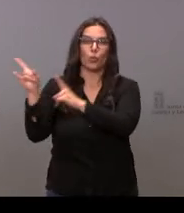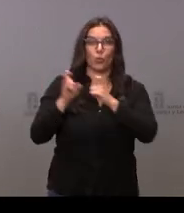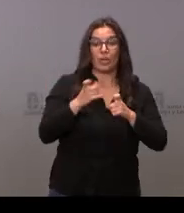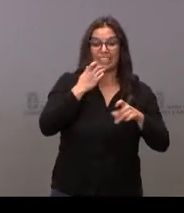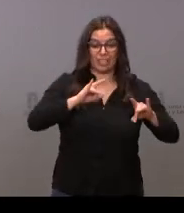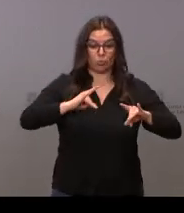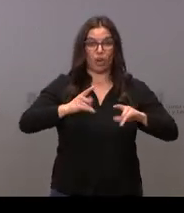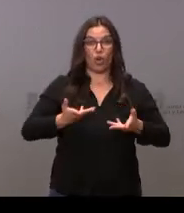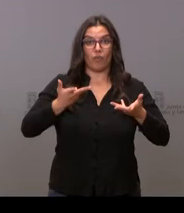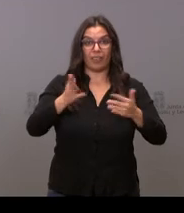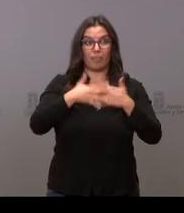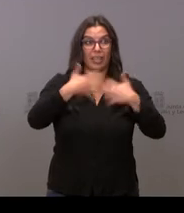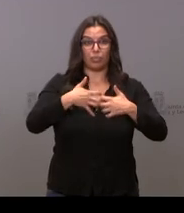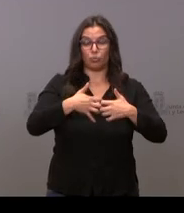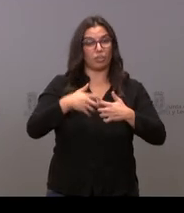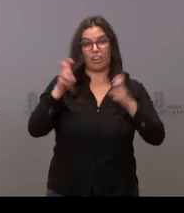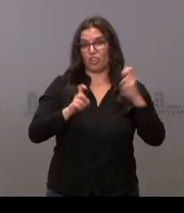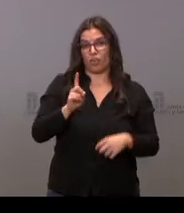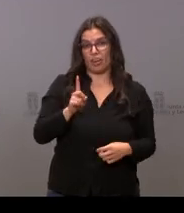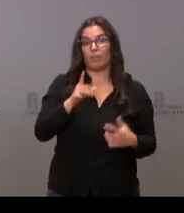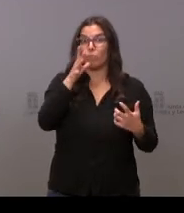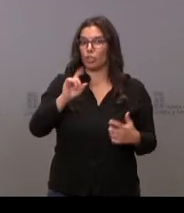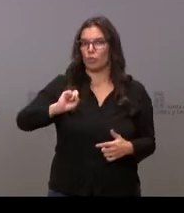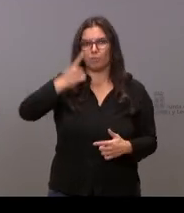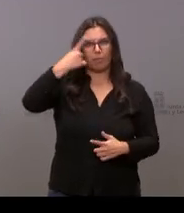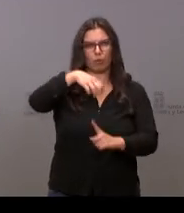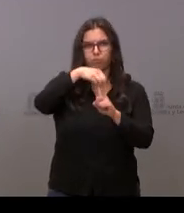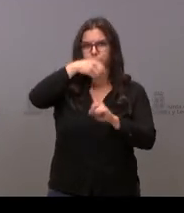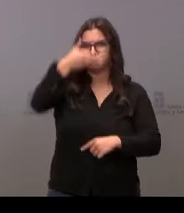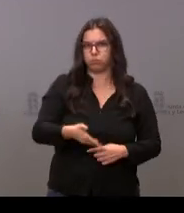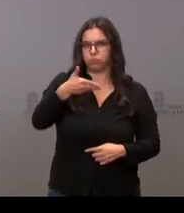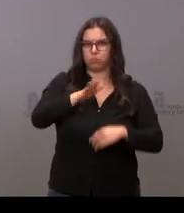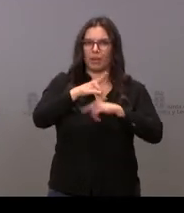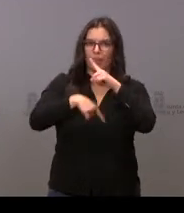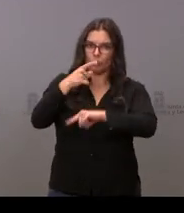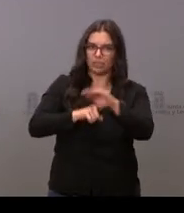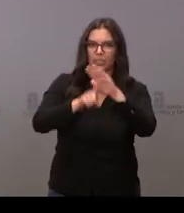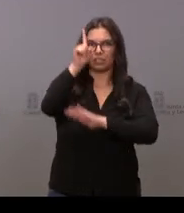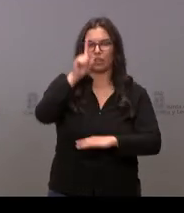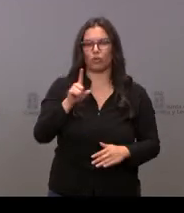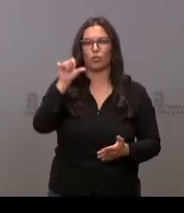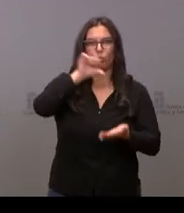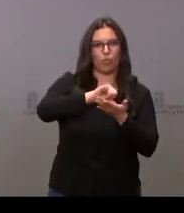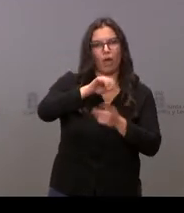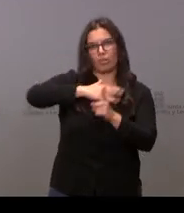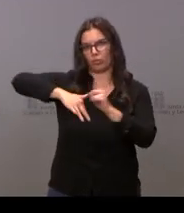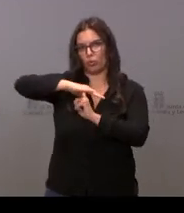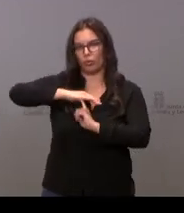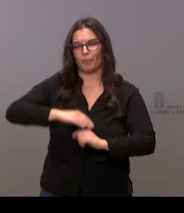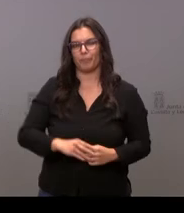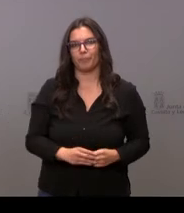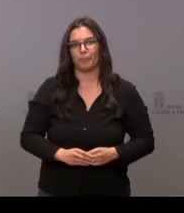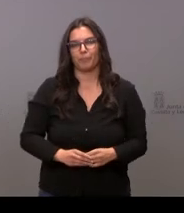imposible que puedan venir empresas por eso es la primera piedra del desarrollo de la ciudad y de todo el entorno